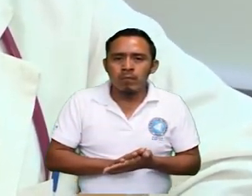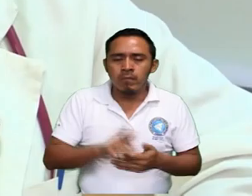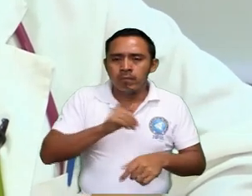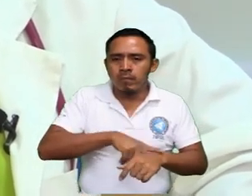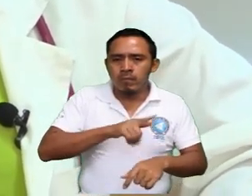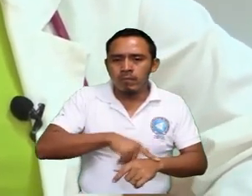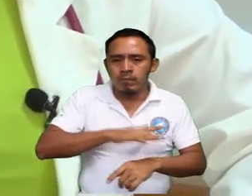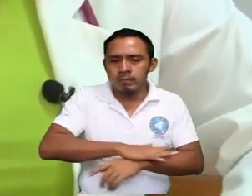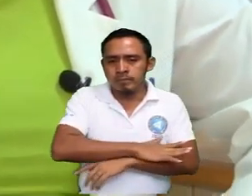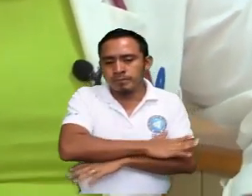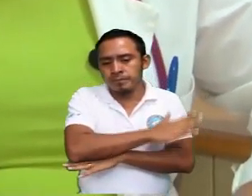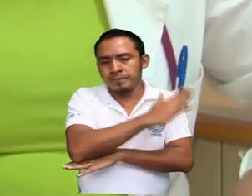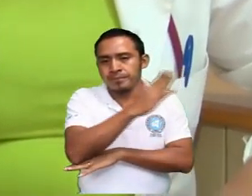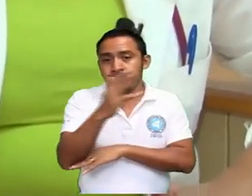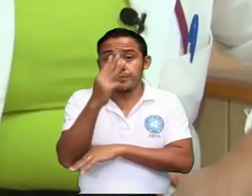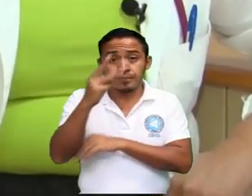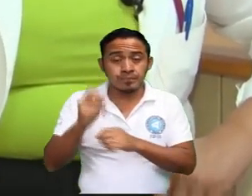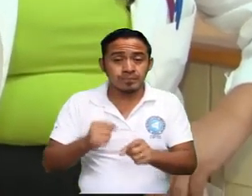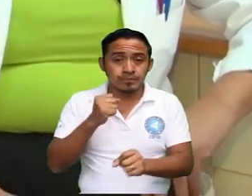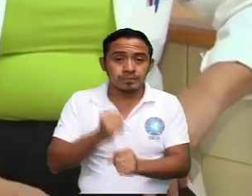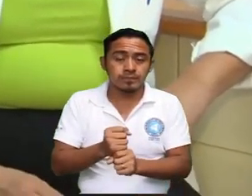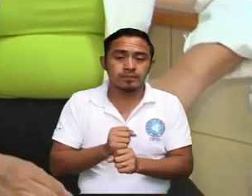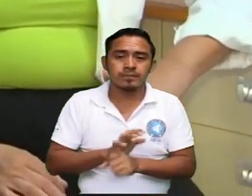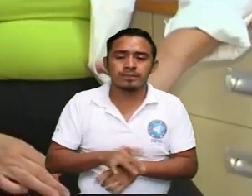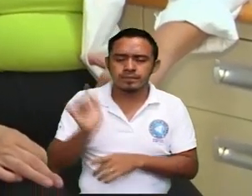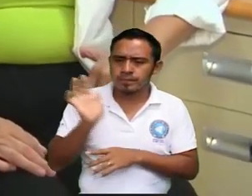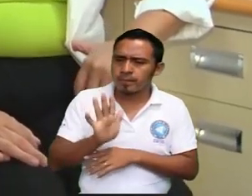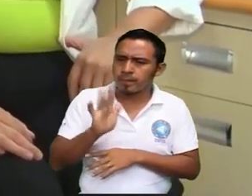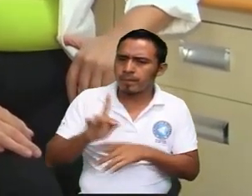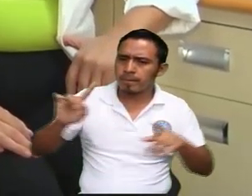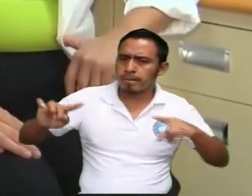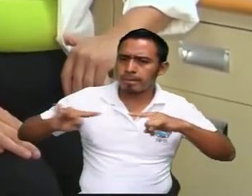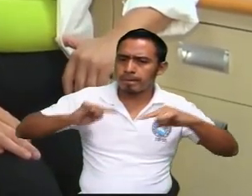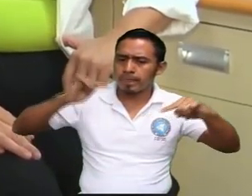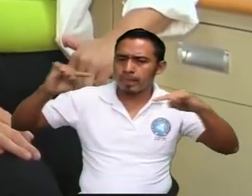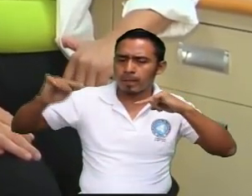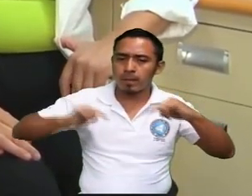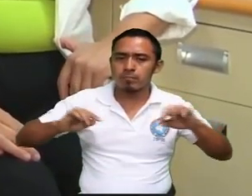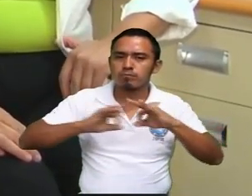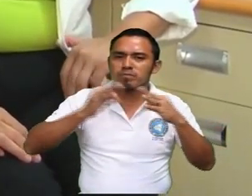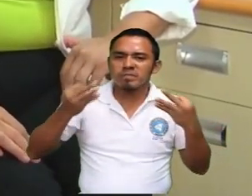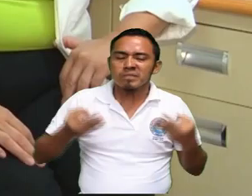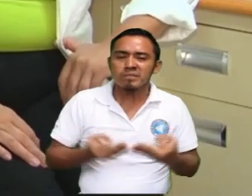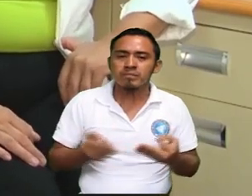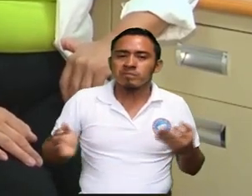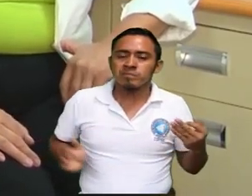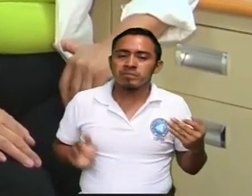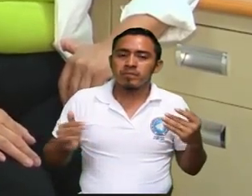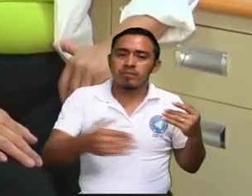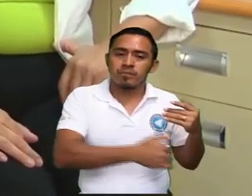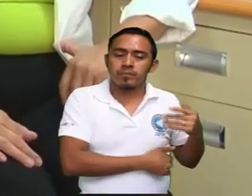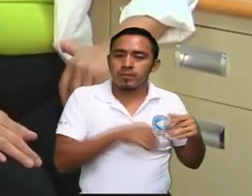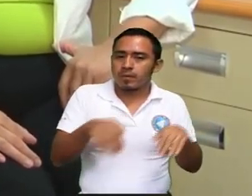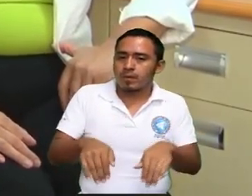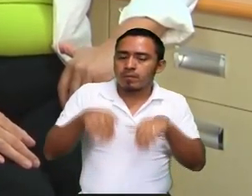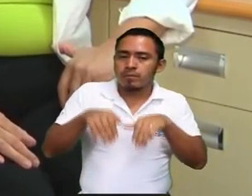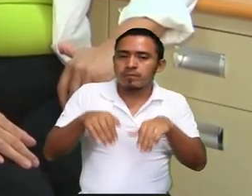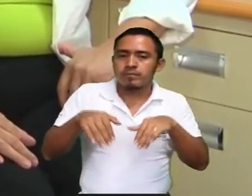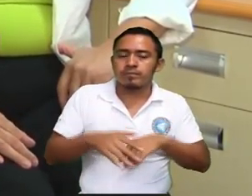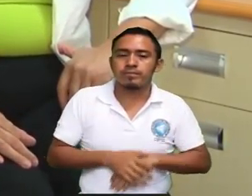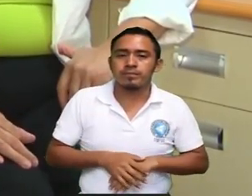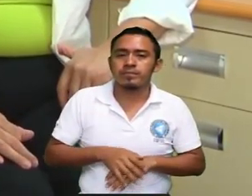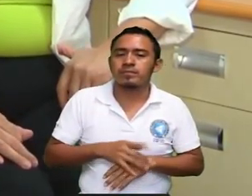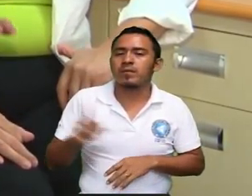hasta los 3 años. Ahora, esta estrategia de la Familia Canguro, doctora, ¿dónde fue